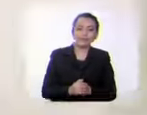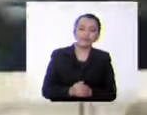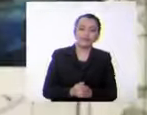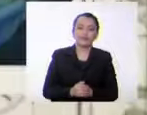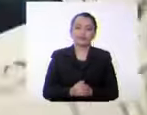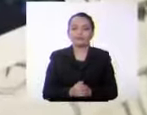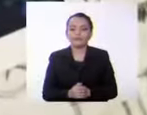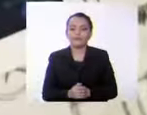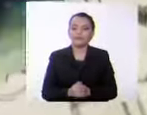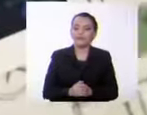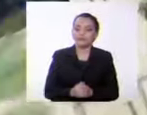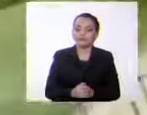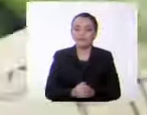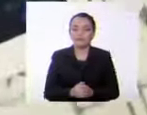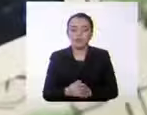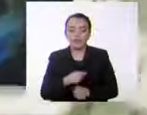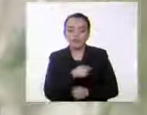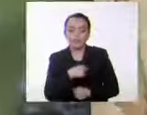soy Chapimbe.